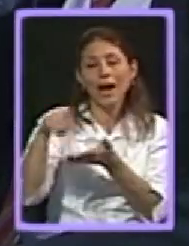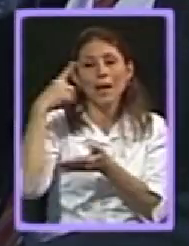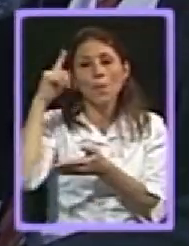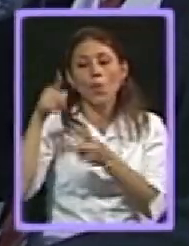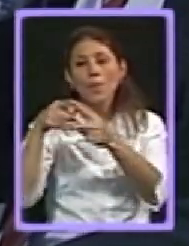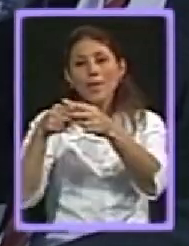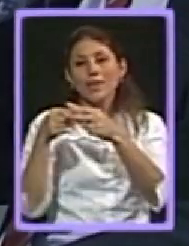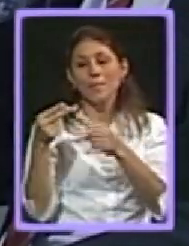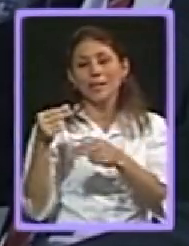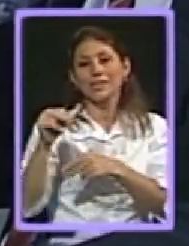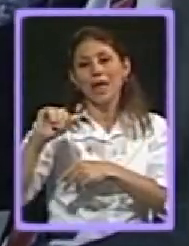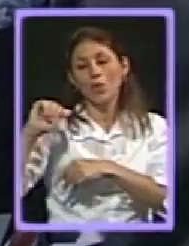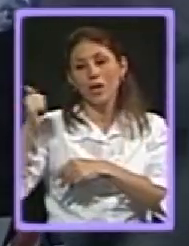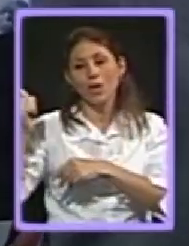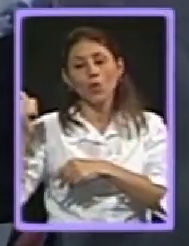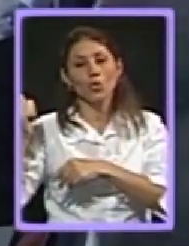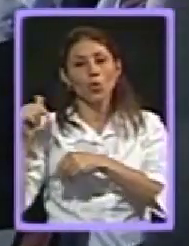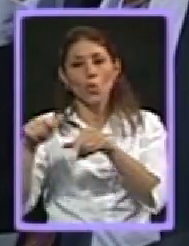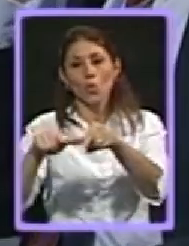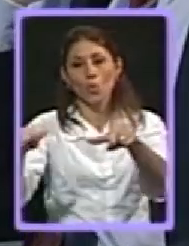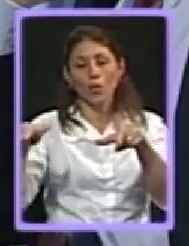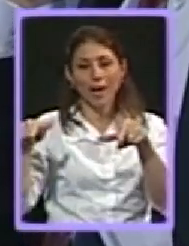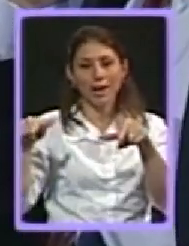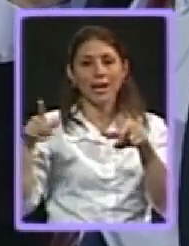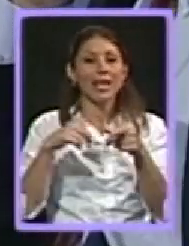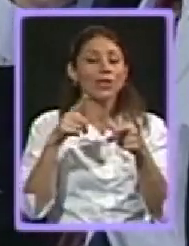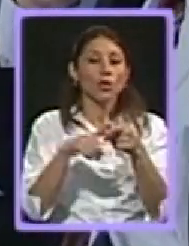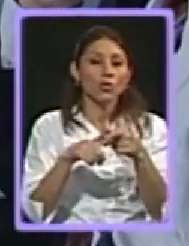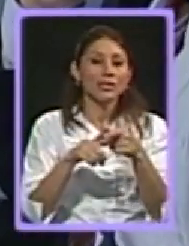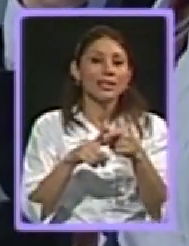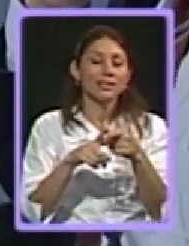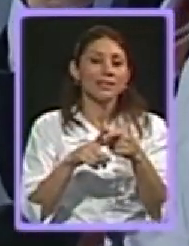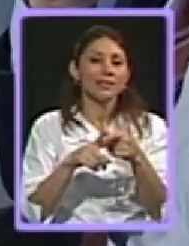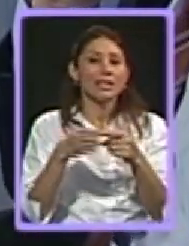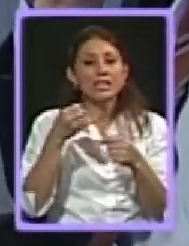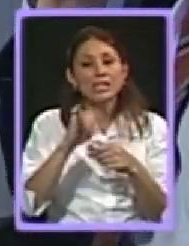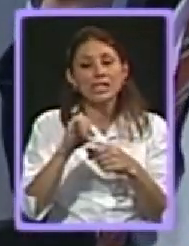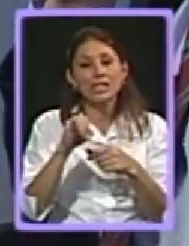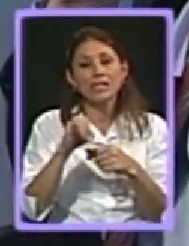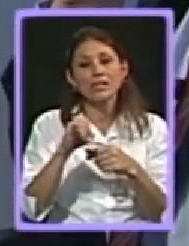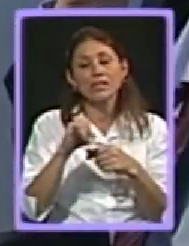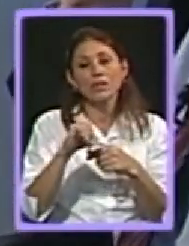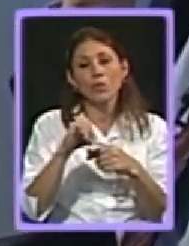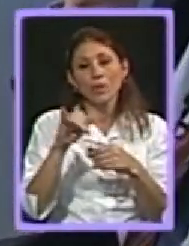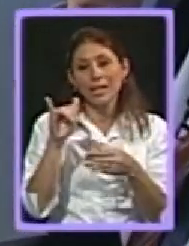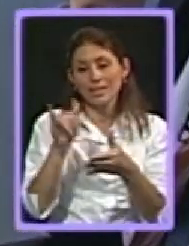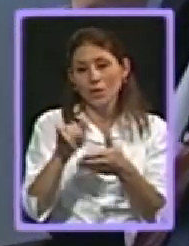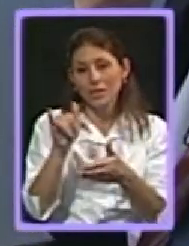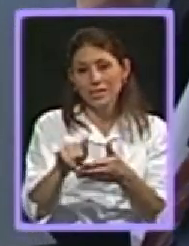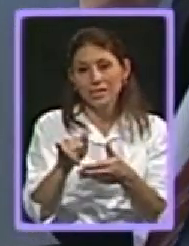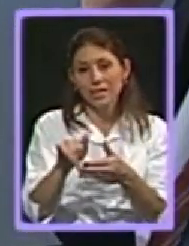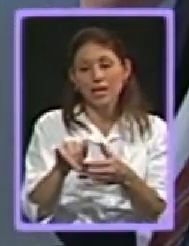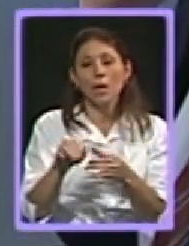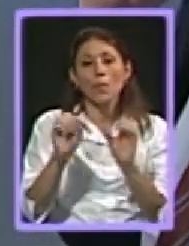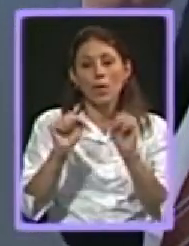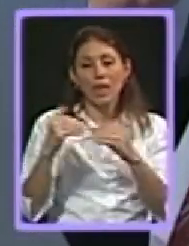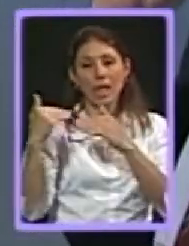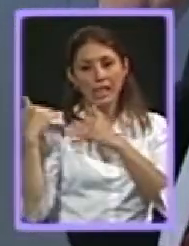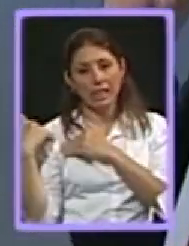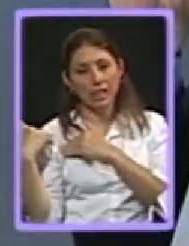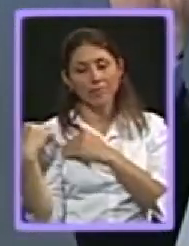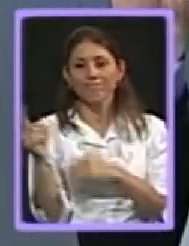fuera de la casa y entonces contraer pasivos que le generaban una carga, sino